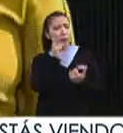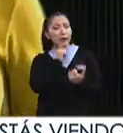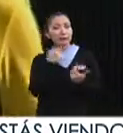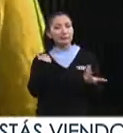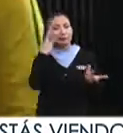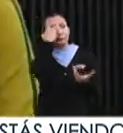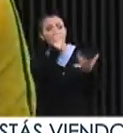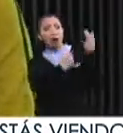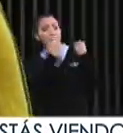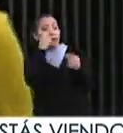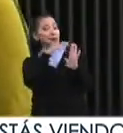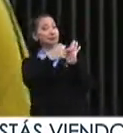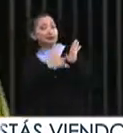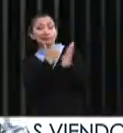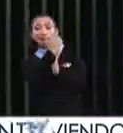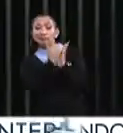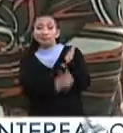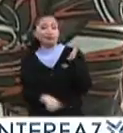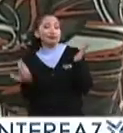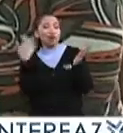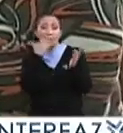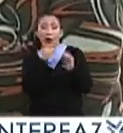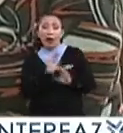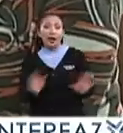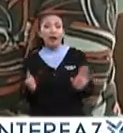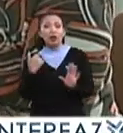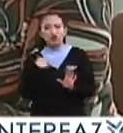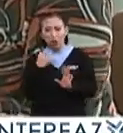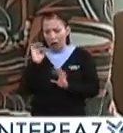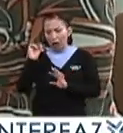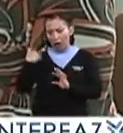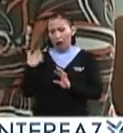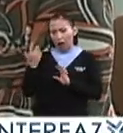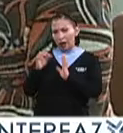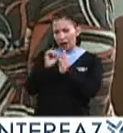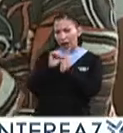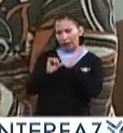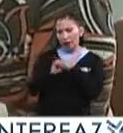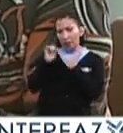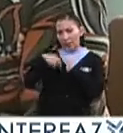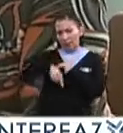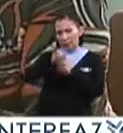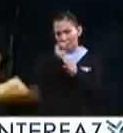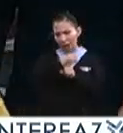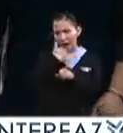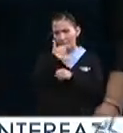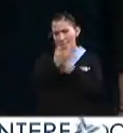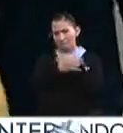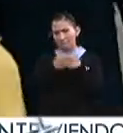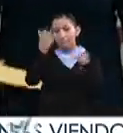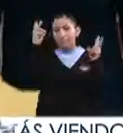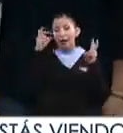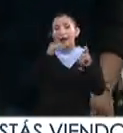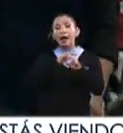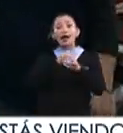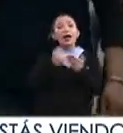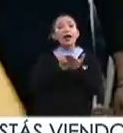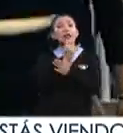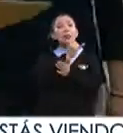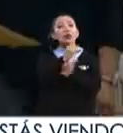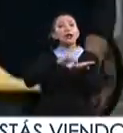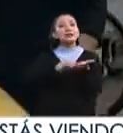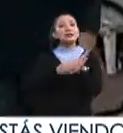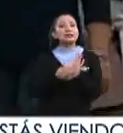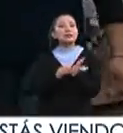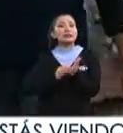se enfrentan a un montón de barreras informales. Yo estoy por publicar un artículo en esta semana que se llama Democracia